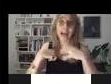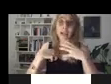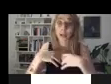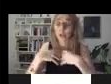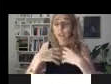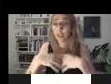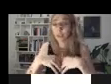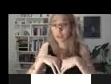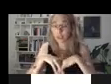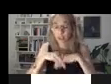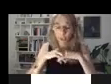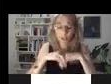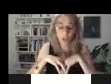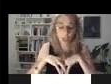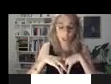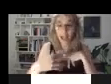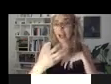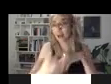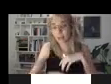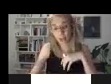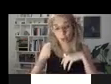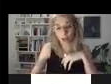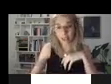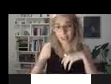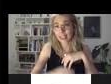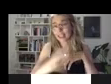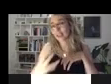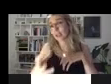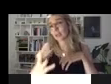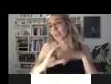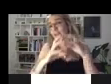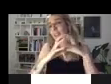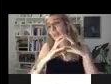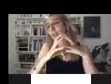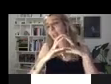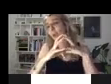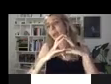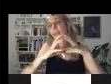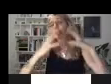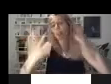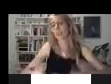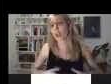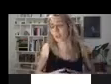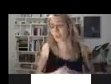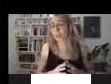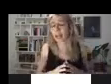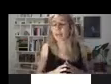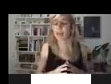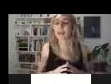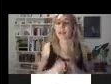el rol actual o vigente del coleccionista ha cambiado a aquel de principios del siglo XX, que